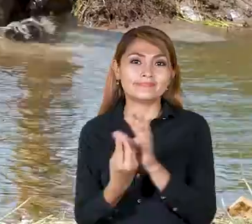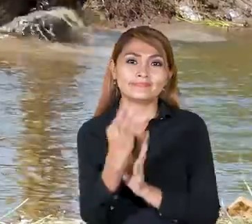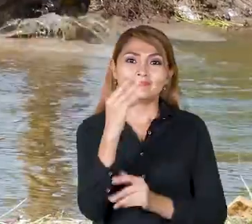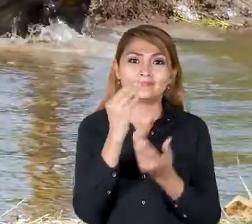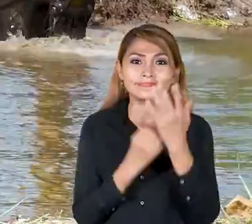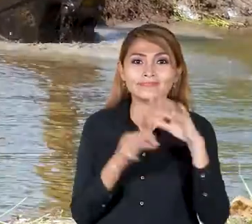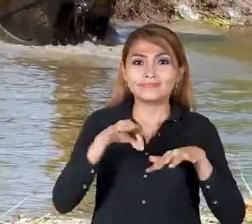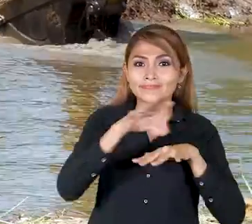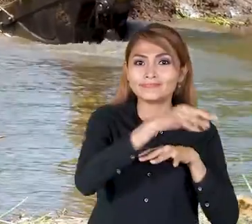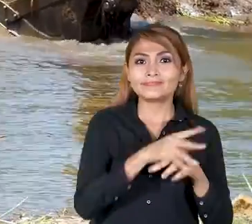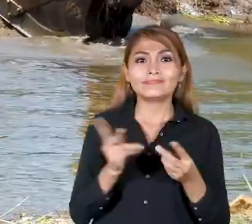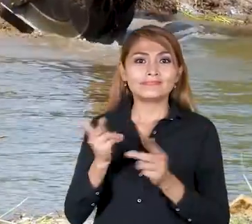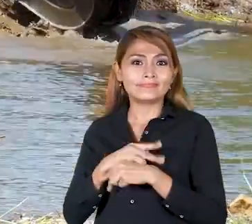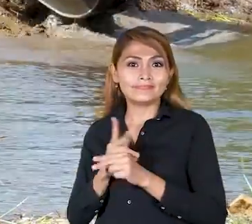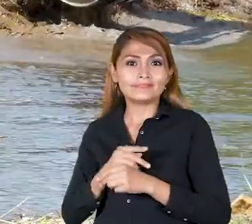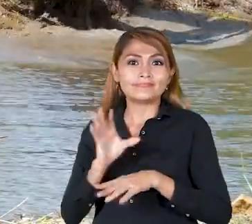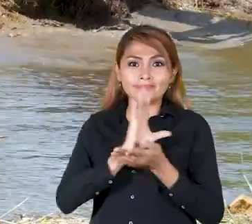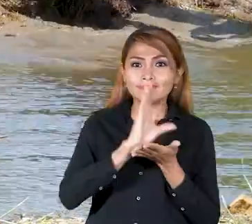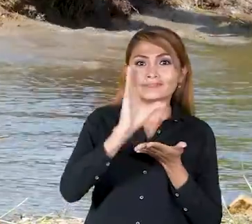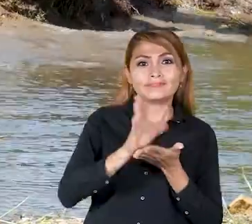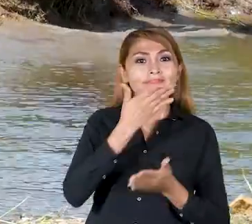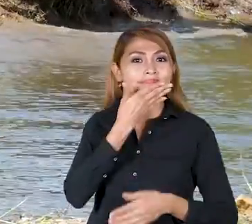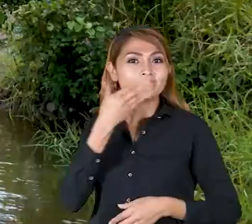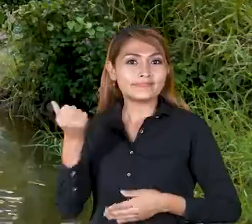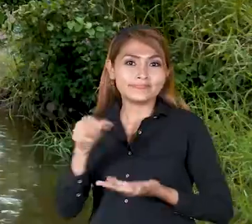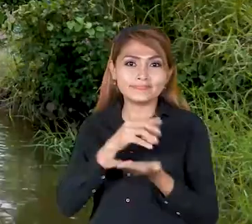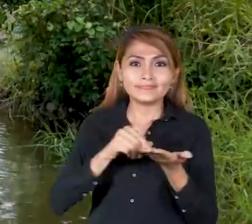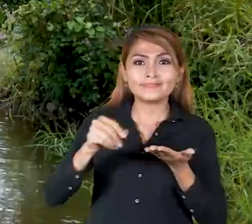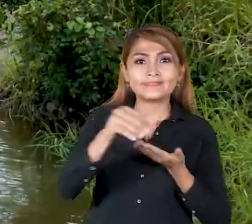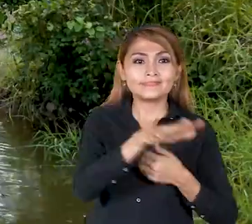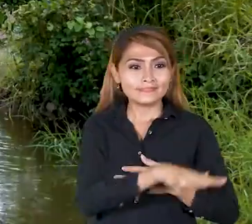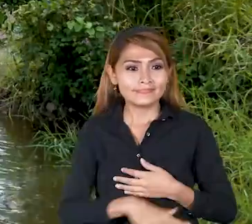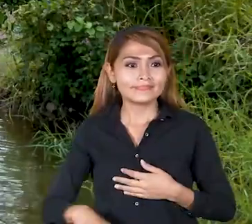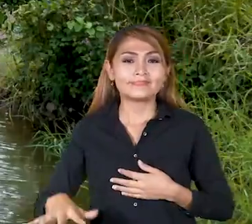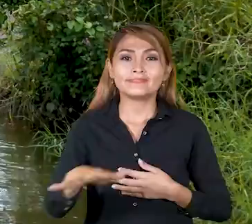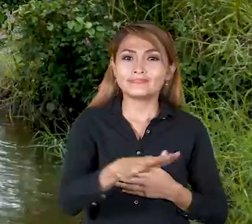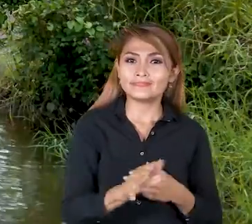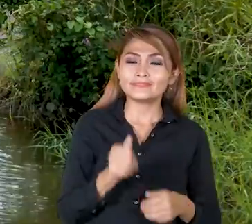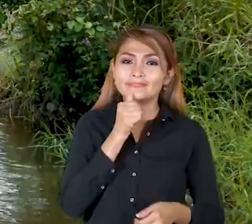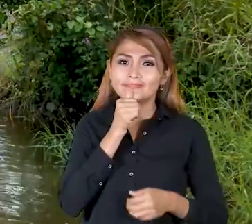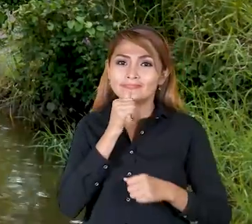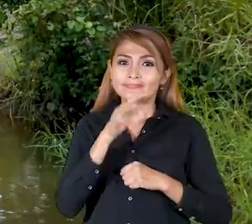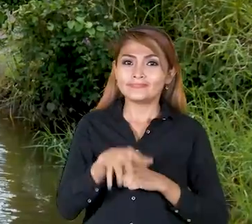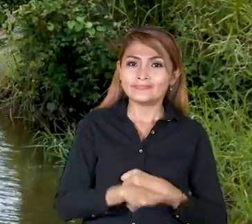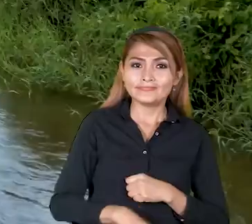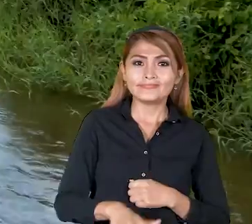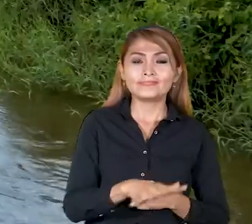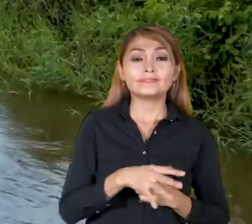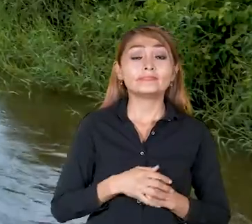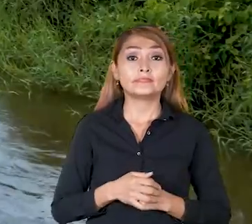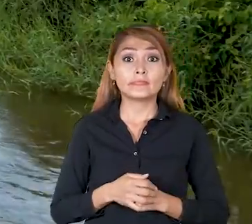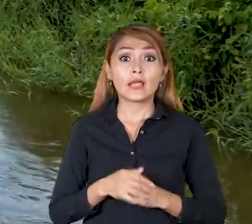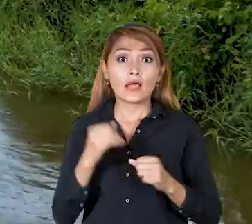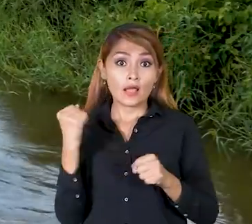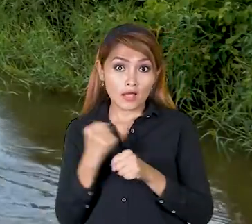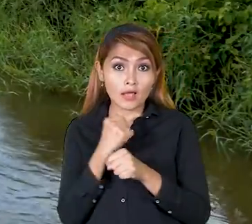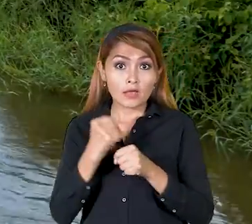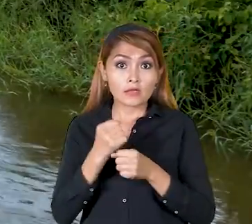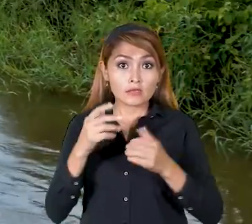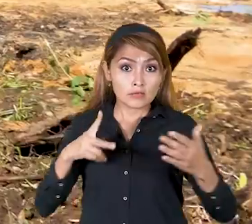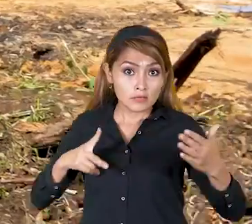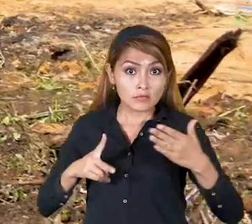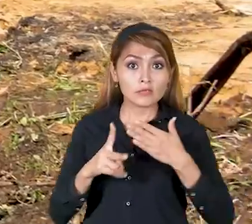reforestación, agroproducción, capacitación y mejoramiento de suelos en el encauce de las aguas estancadas. Estas obras